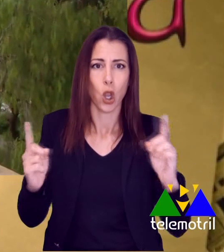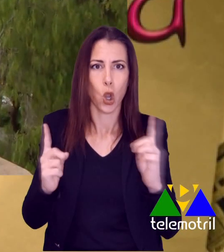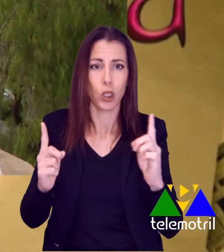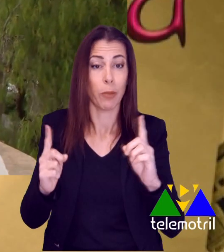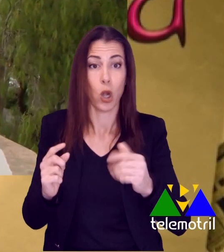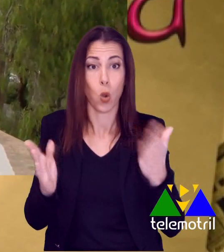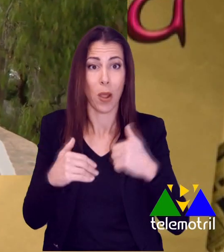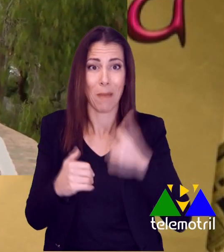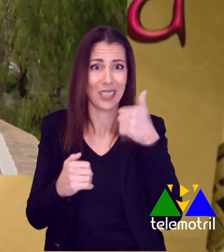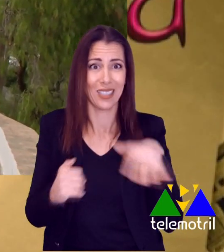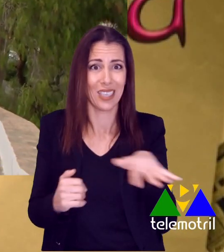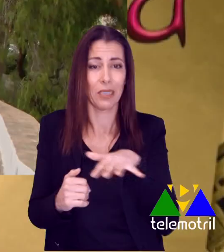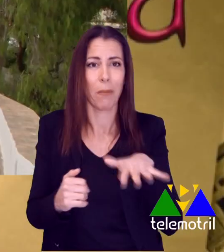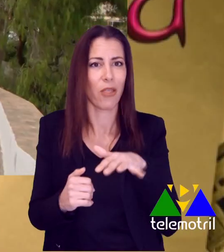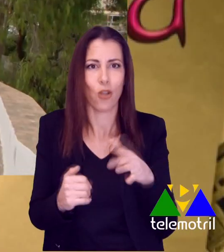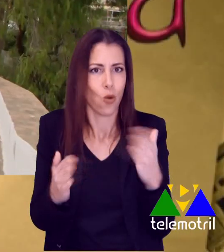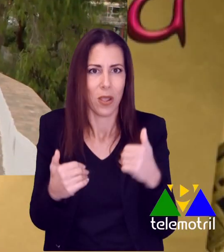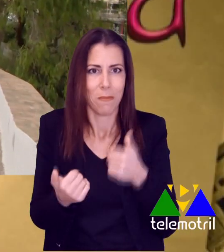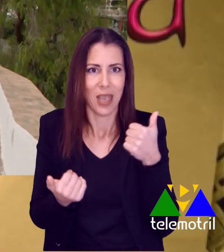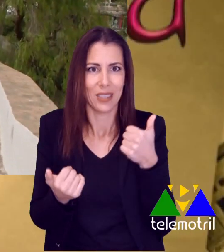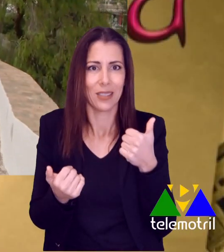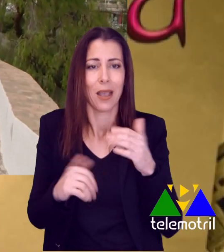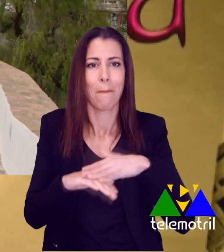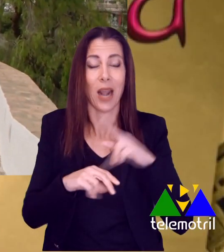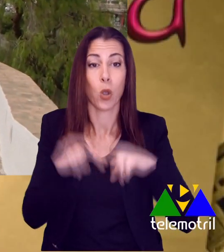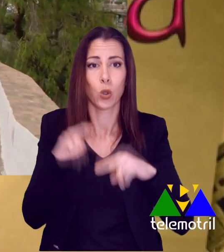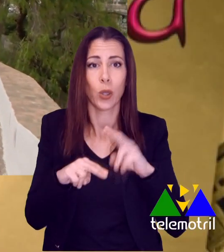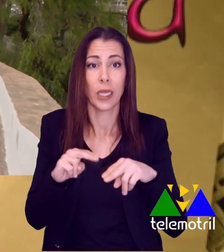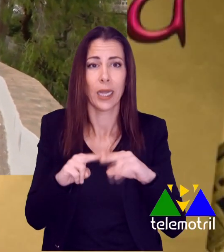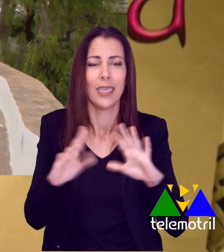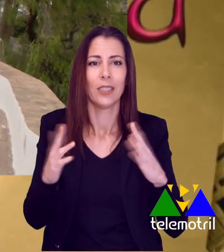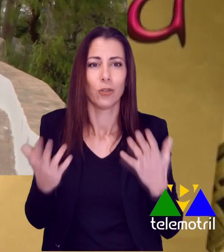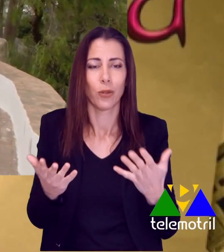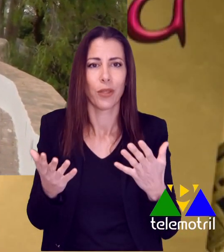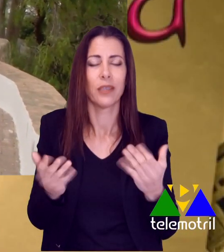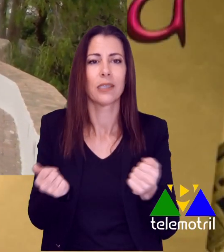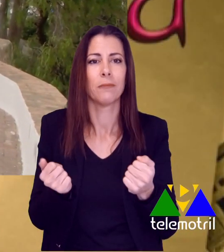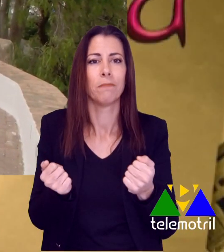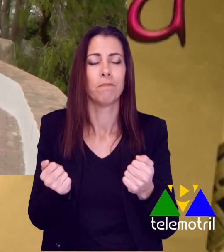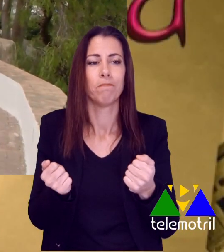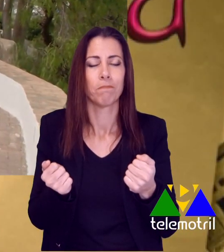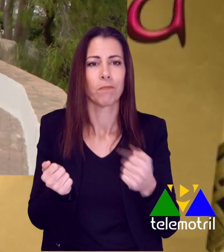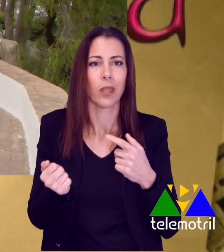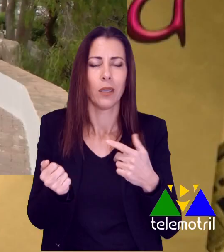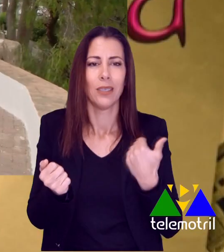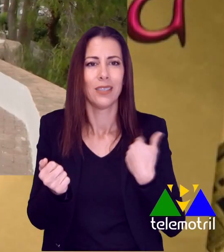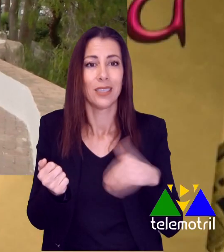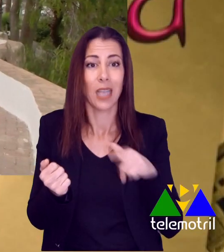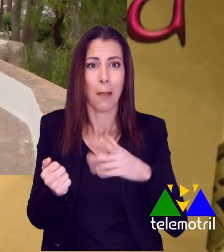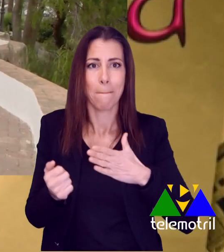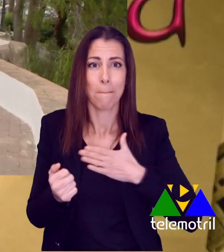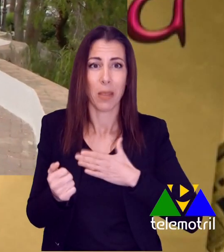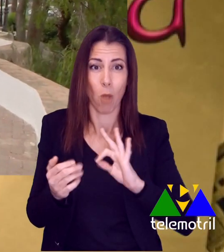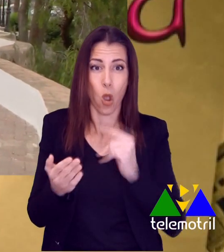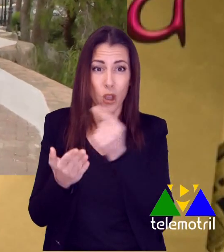tiene más espacio, realmente no hay mucho más espacio en el cerro para construir. Y optó ya el propio